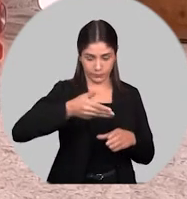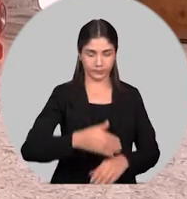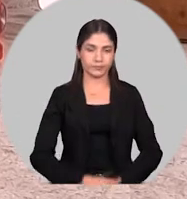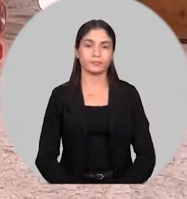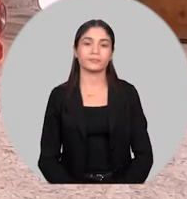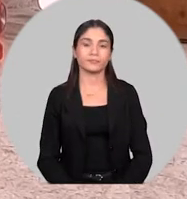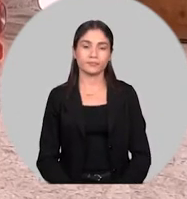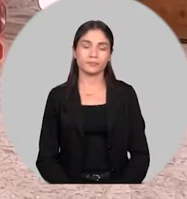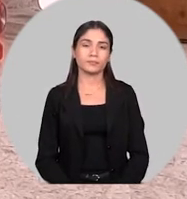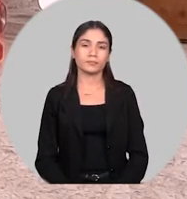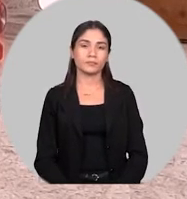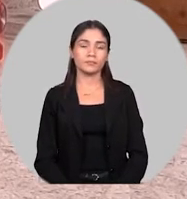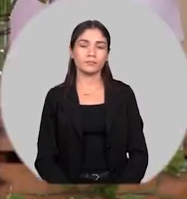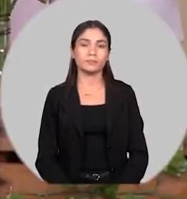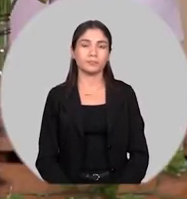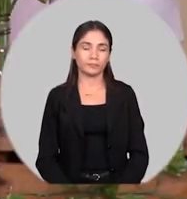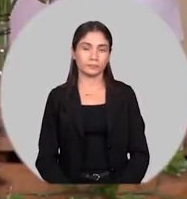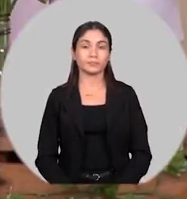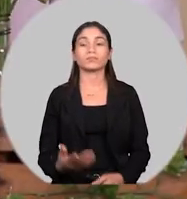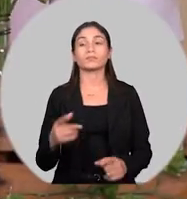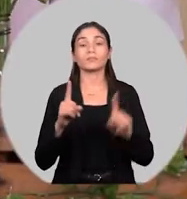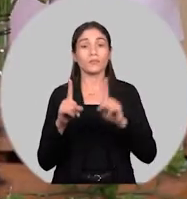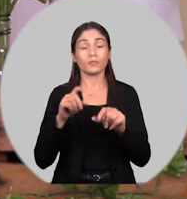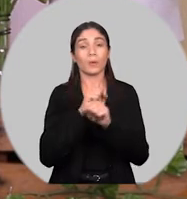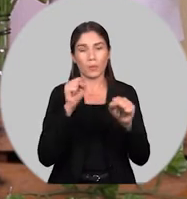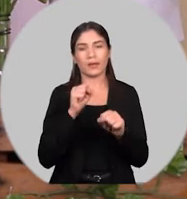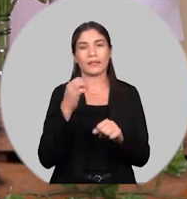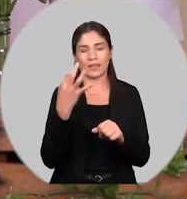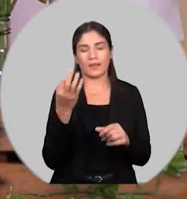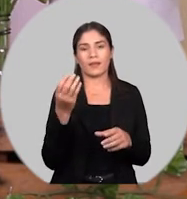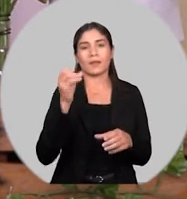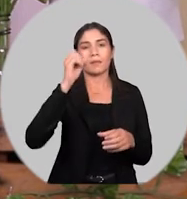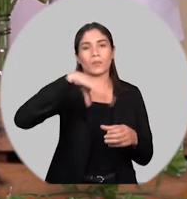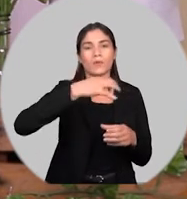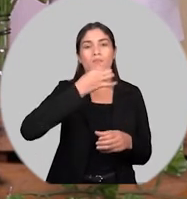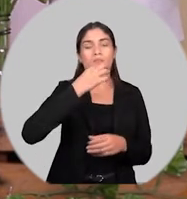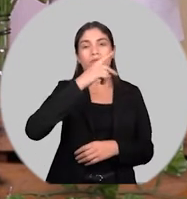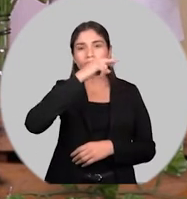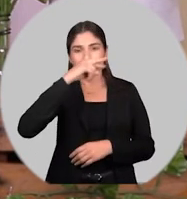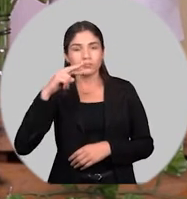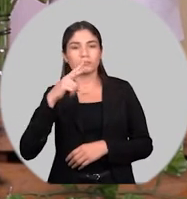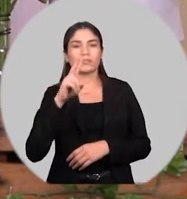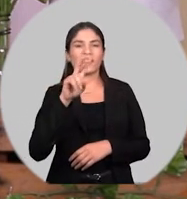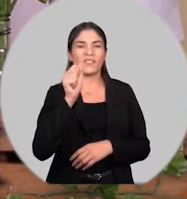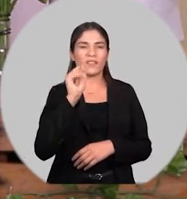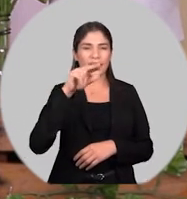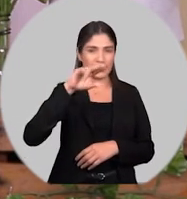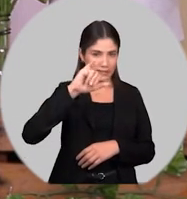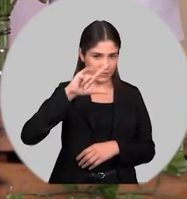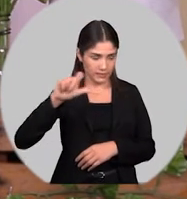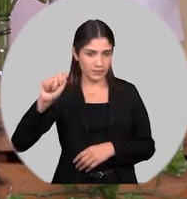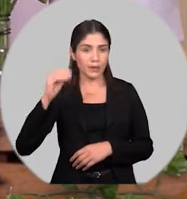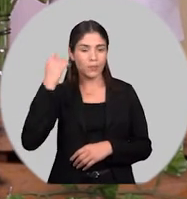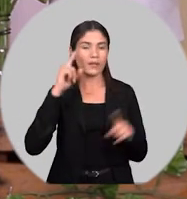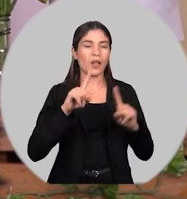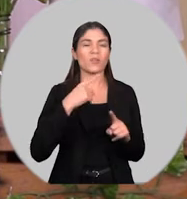chantilly bien rico, sí es bueno ponerle siempre la esencia de vainilla. Ahora no se olviden eso, porque si no es muy fuerte el sabor de la